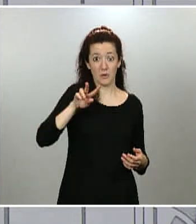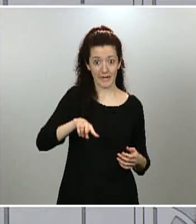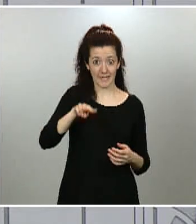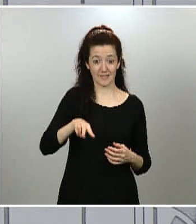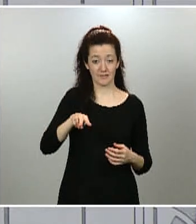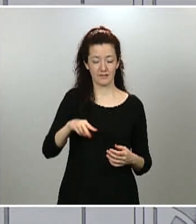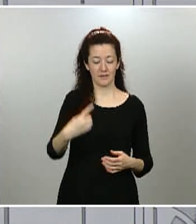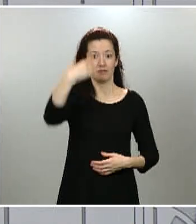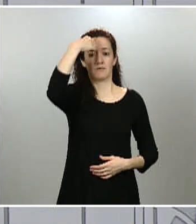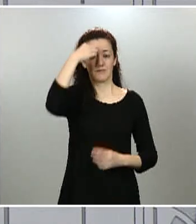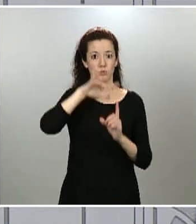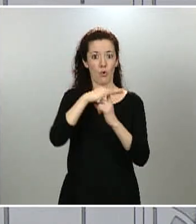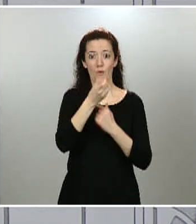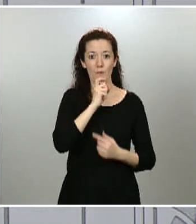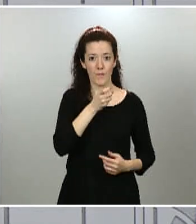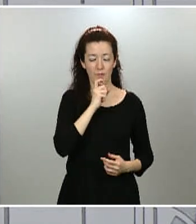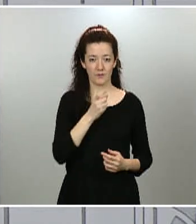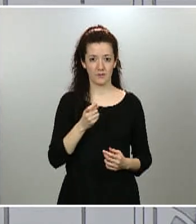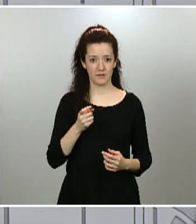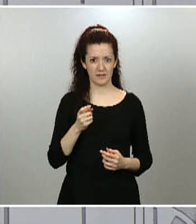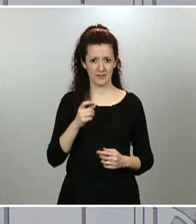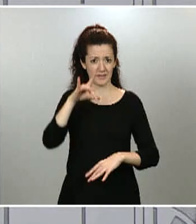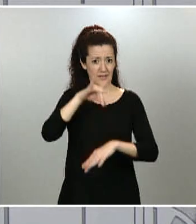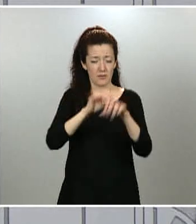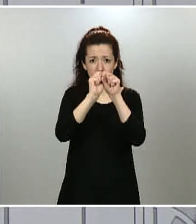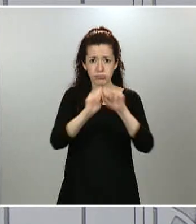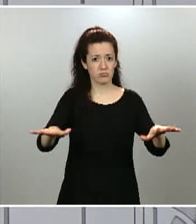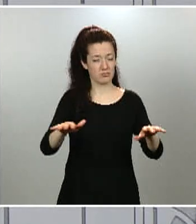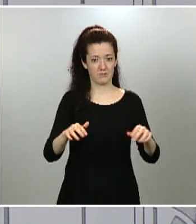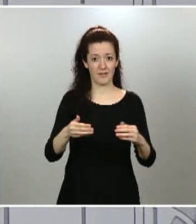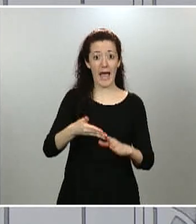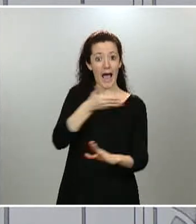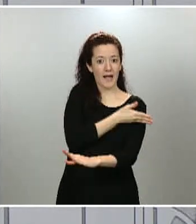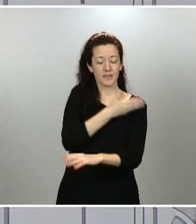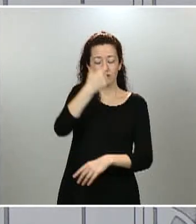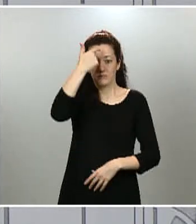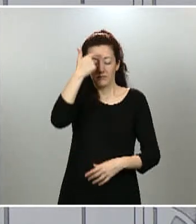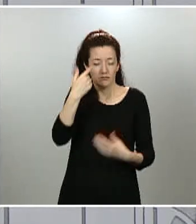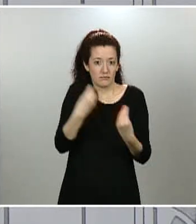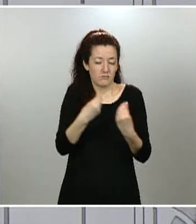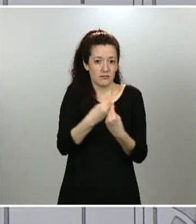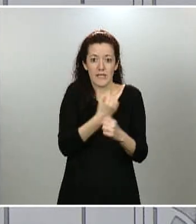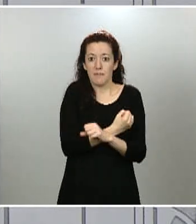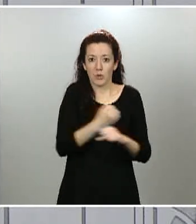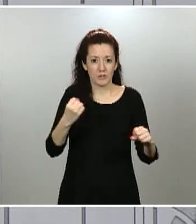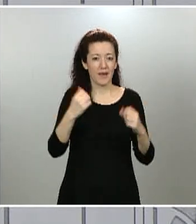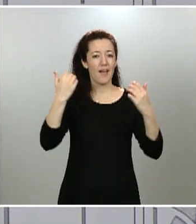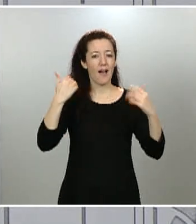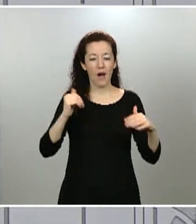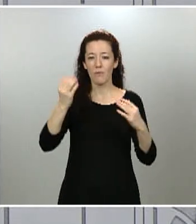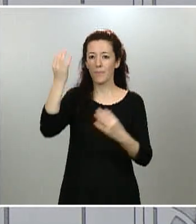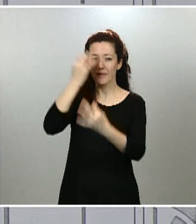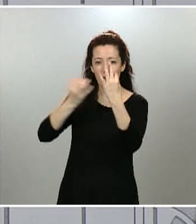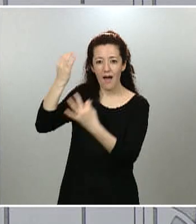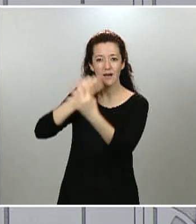que esta epidemia es mucho más explosiva de lo que nadie pensaba con los datos de muchos miles de casos que teníamos antes